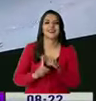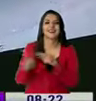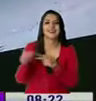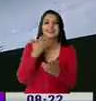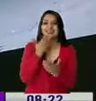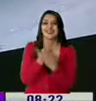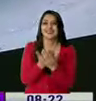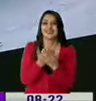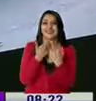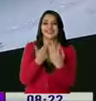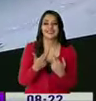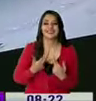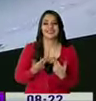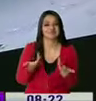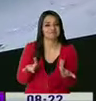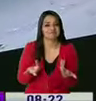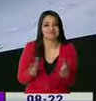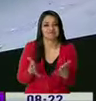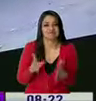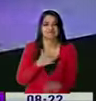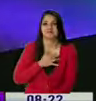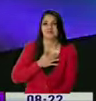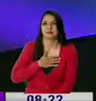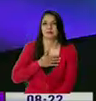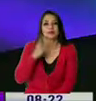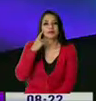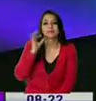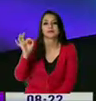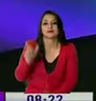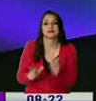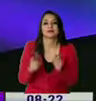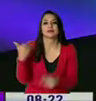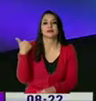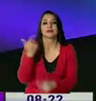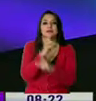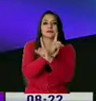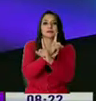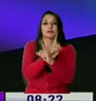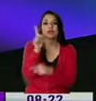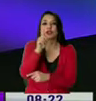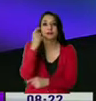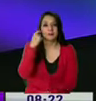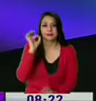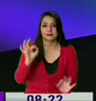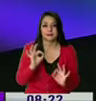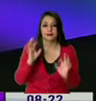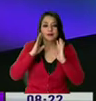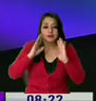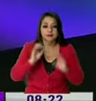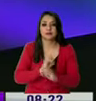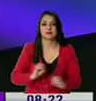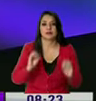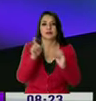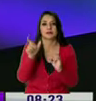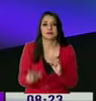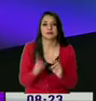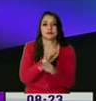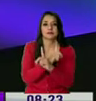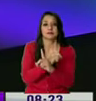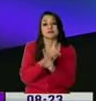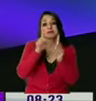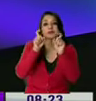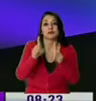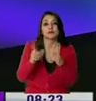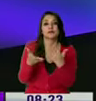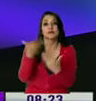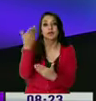Muy amable. Lástima. No pensamos en las personas que tienen discapacidad. No pensamos. Así de simple. Pregunta tan simple que hicimos.